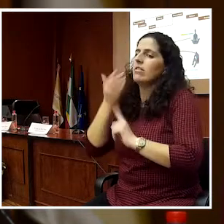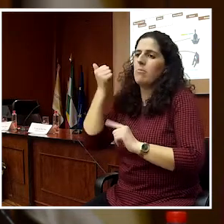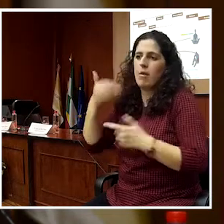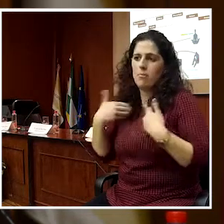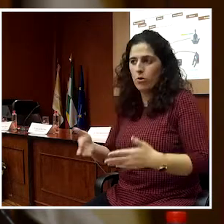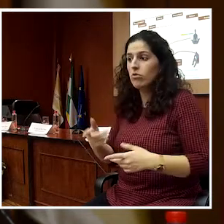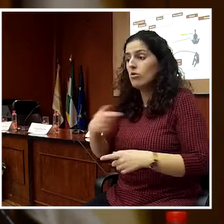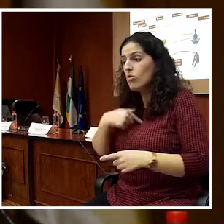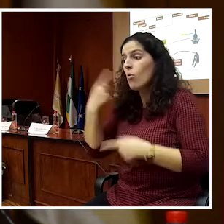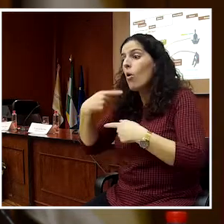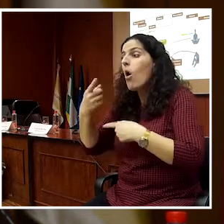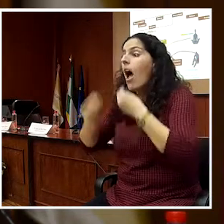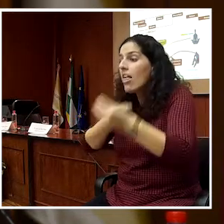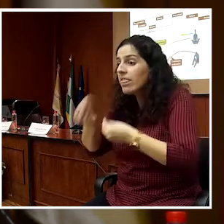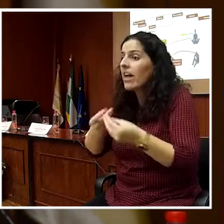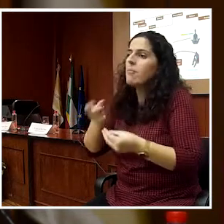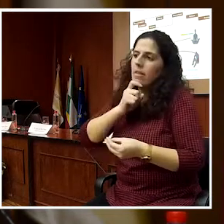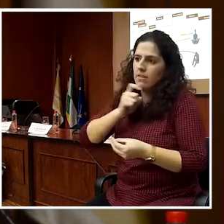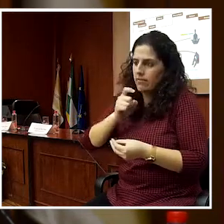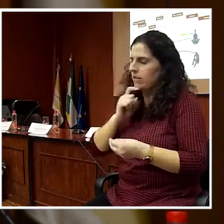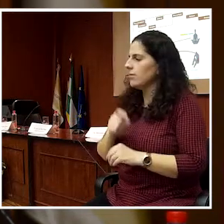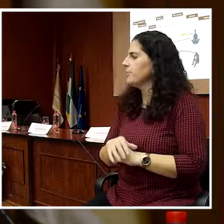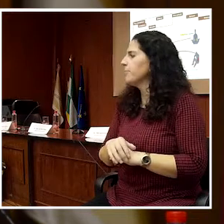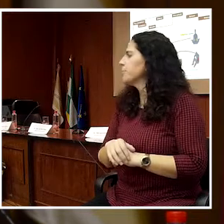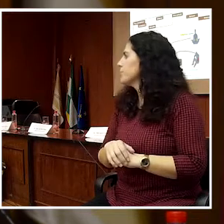acciones sanitarias que podamos hacer durante la etapa adulta.